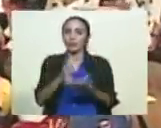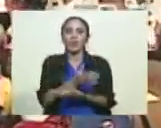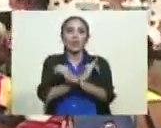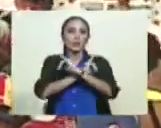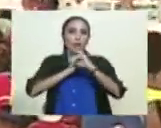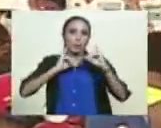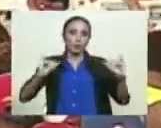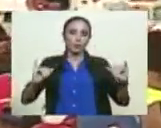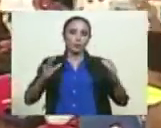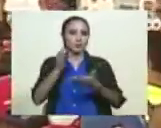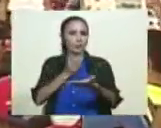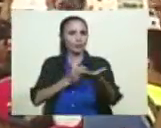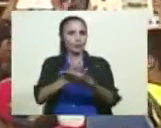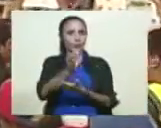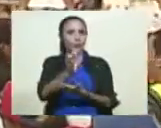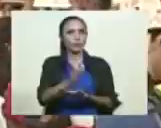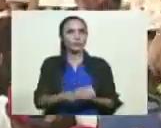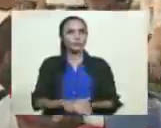siempre.